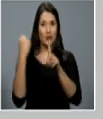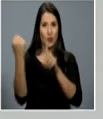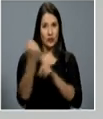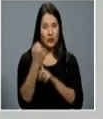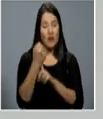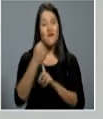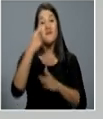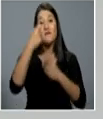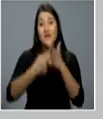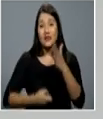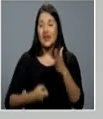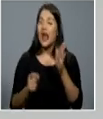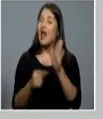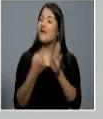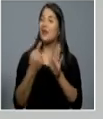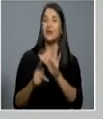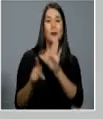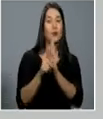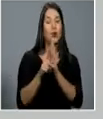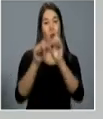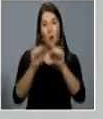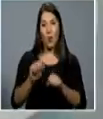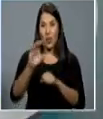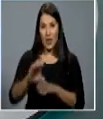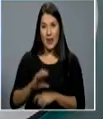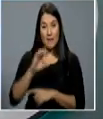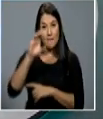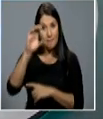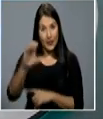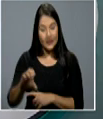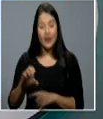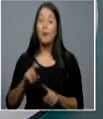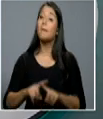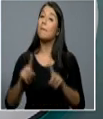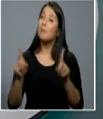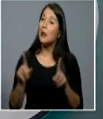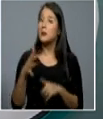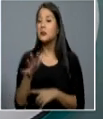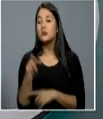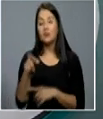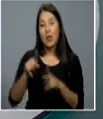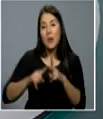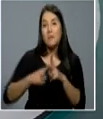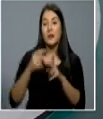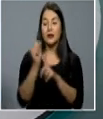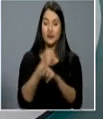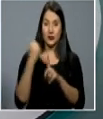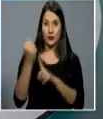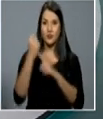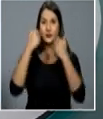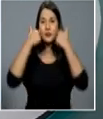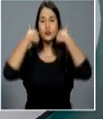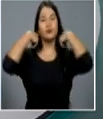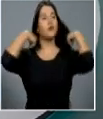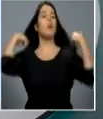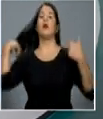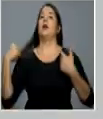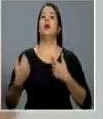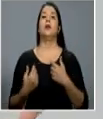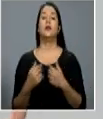les prohíben muchas veces poder invertir lo máximo posible, pero por ahí comienza la situación. Otro elemento